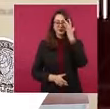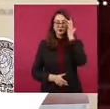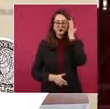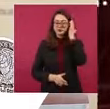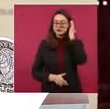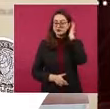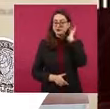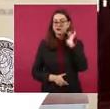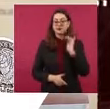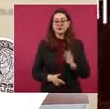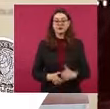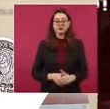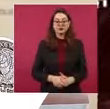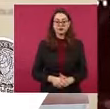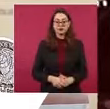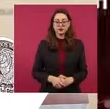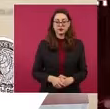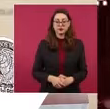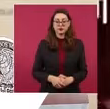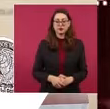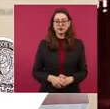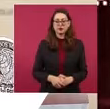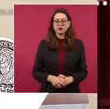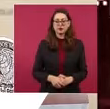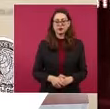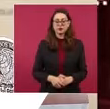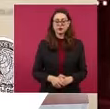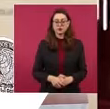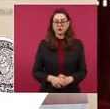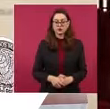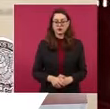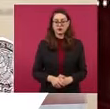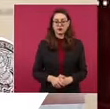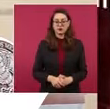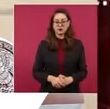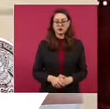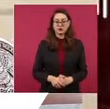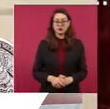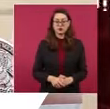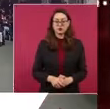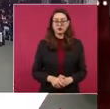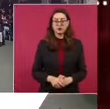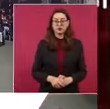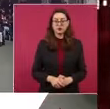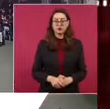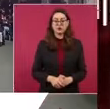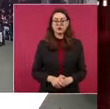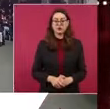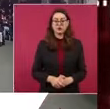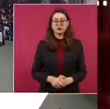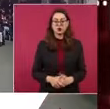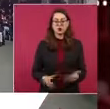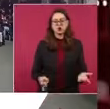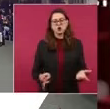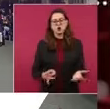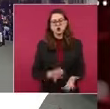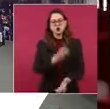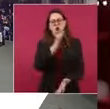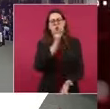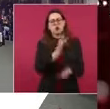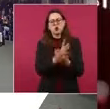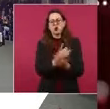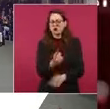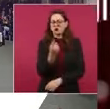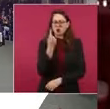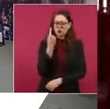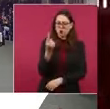tampoco supieran. Sobre todo lo de Rápido y Furioso, el tráfico de armas, fue una acción concertada que tampoco salió o